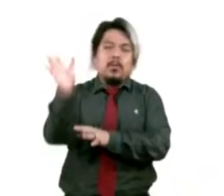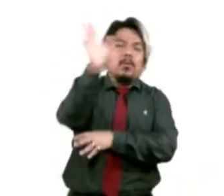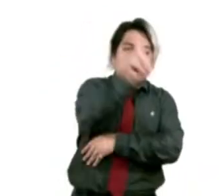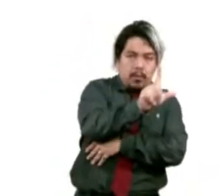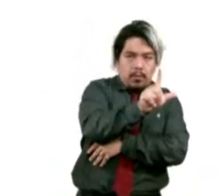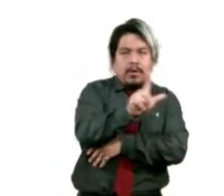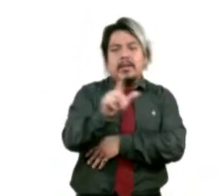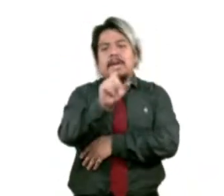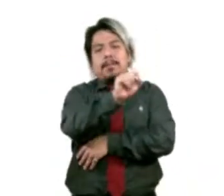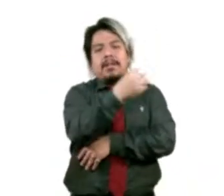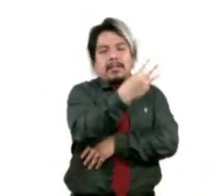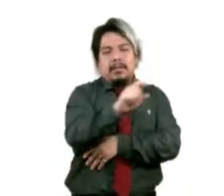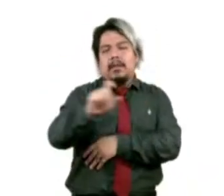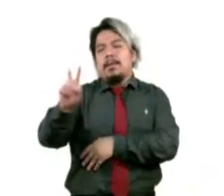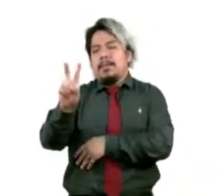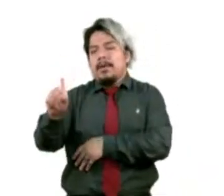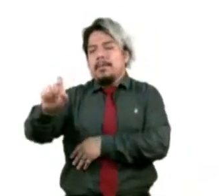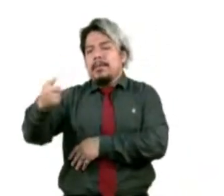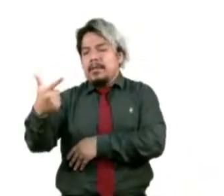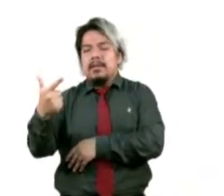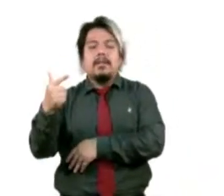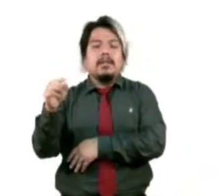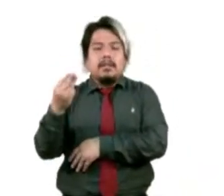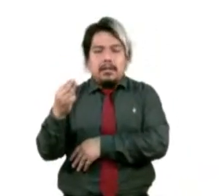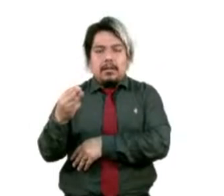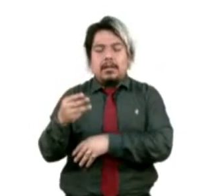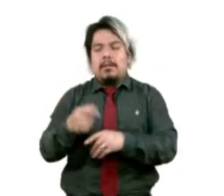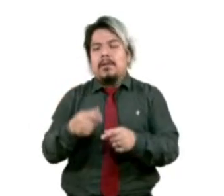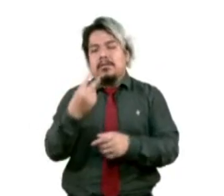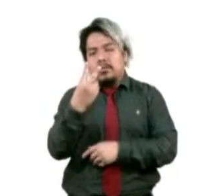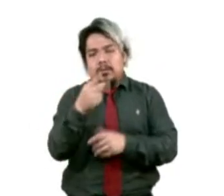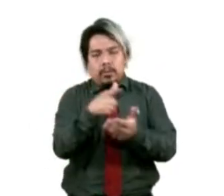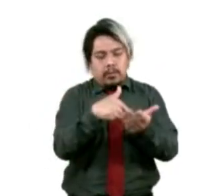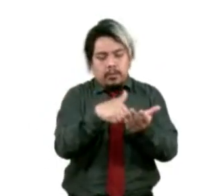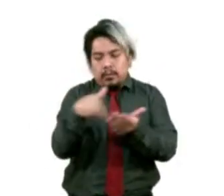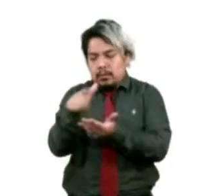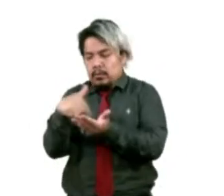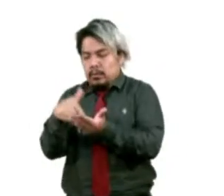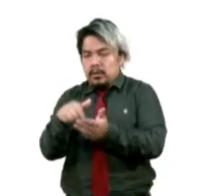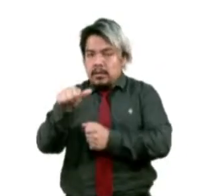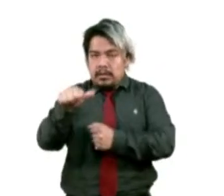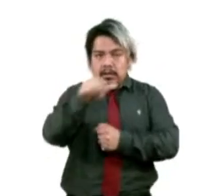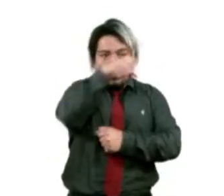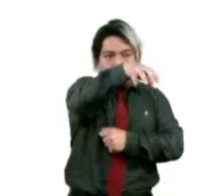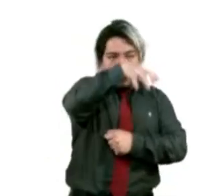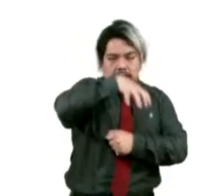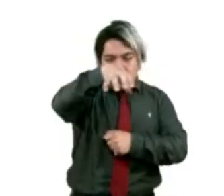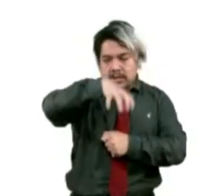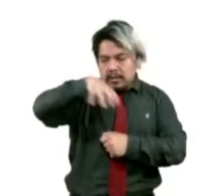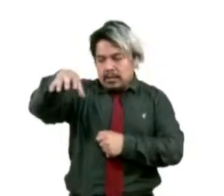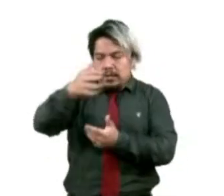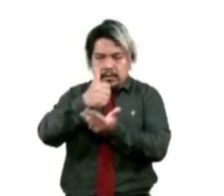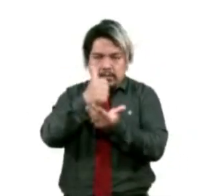y el lunes 23 al viernes 27 de mayo. Son dos unidades del IMSS, 16 centros de salud de la Secretaría de Salud del Gobierno de la Ciudad de México y